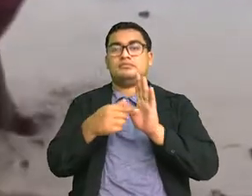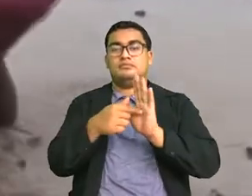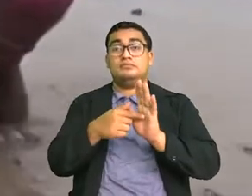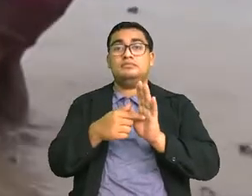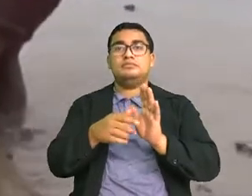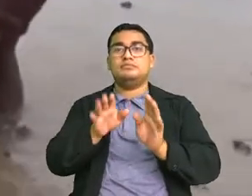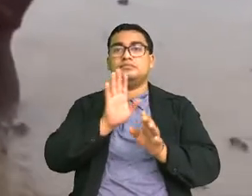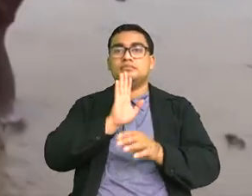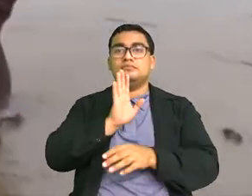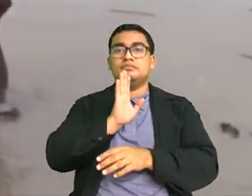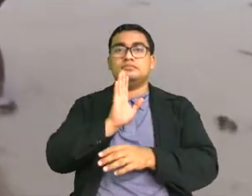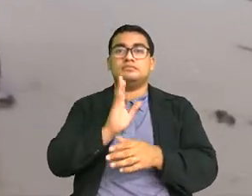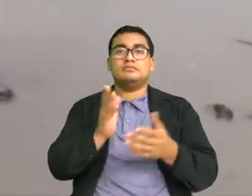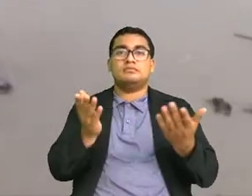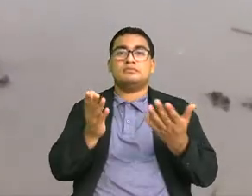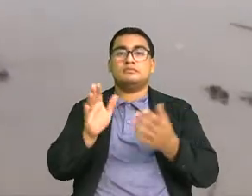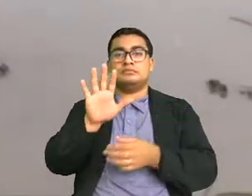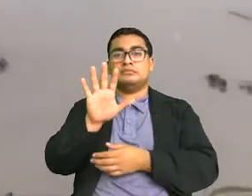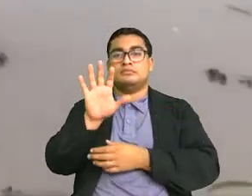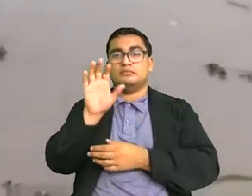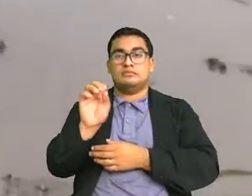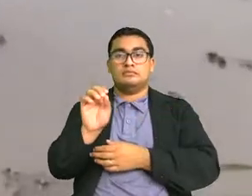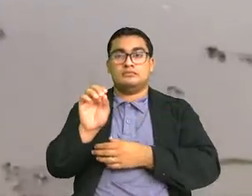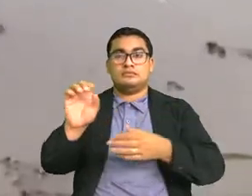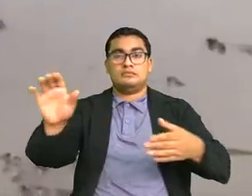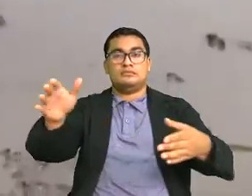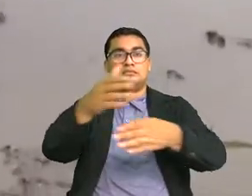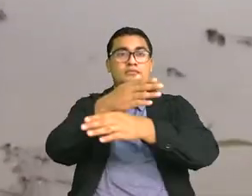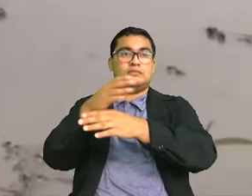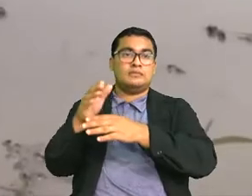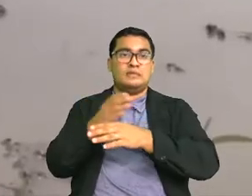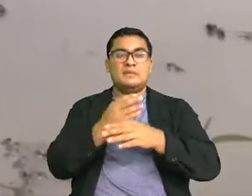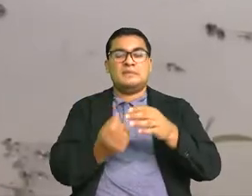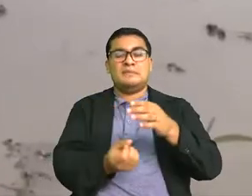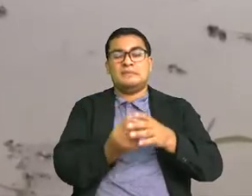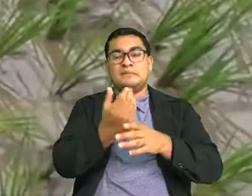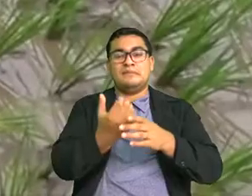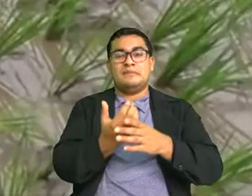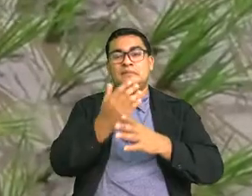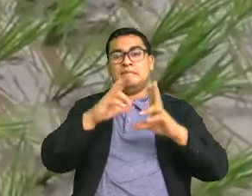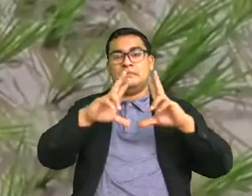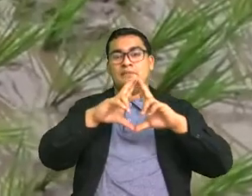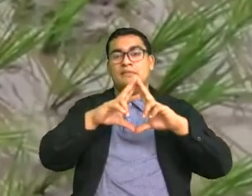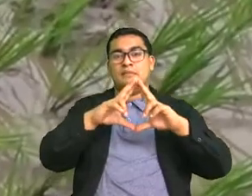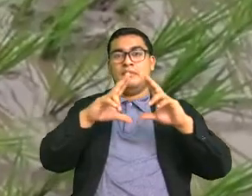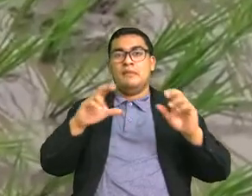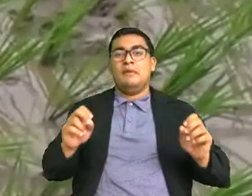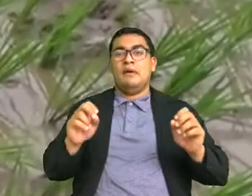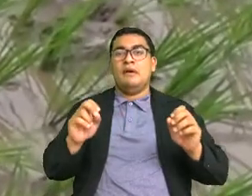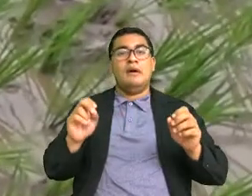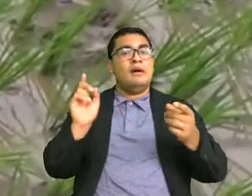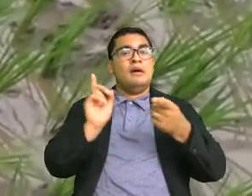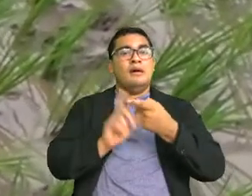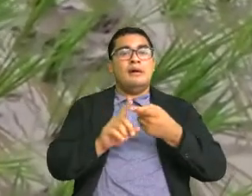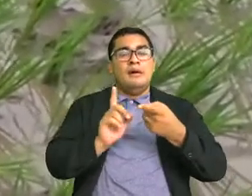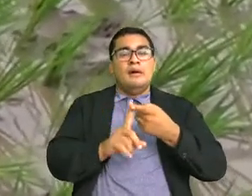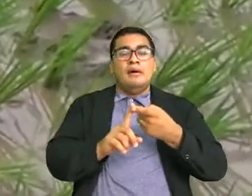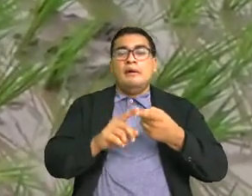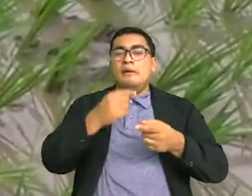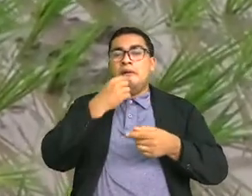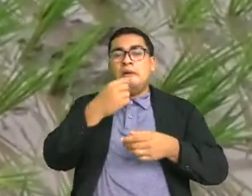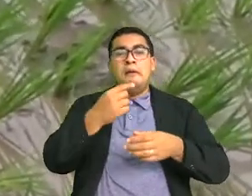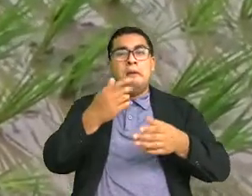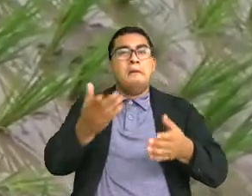nosotros de más de 50 rubros productivos en el país ahorita en el ciclo 1a nosotros preparamos condiciones desde